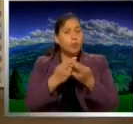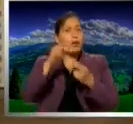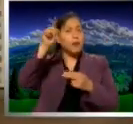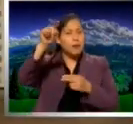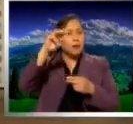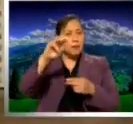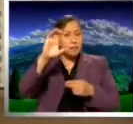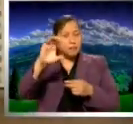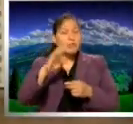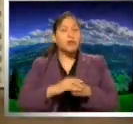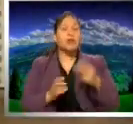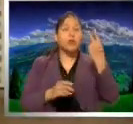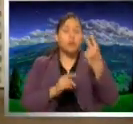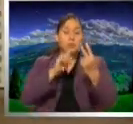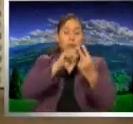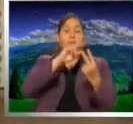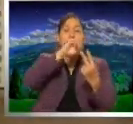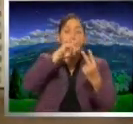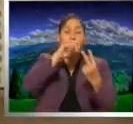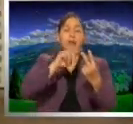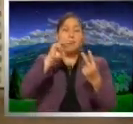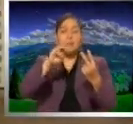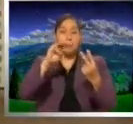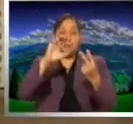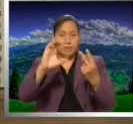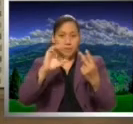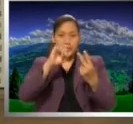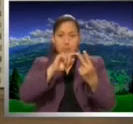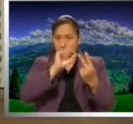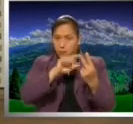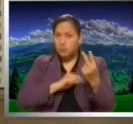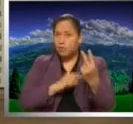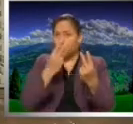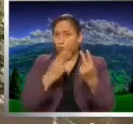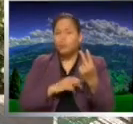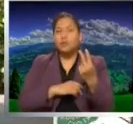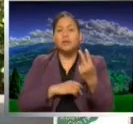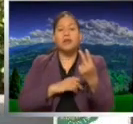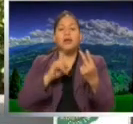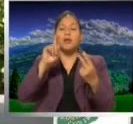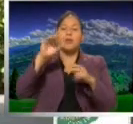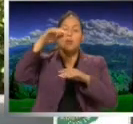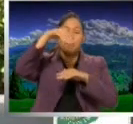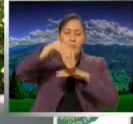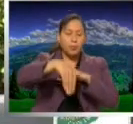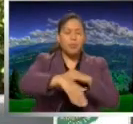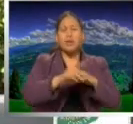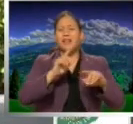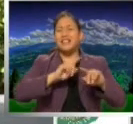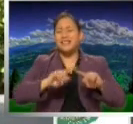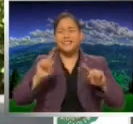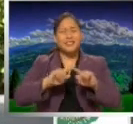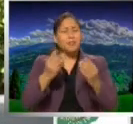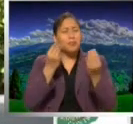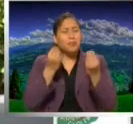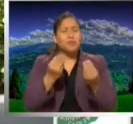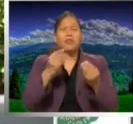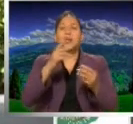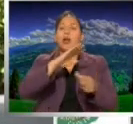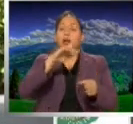Magdalena Contreras, Dos, el Viborillas y el Magdalena. Y el Magdalena. Así es. Cañadas, barrancas, una